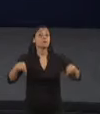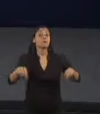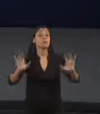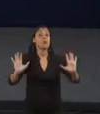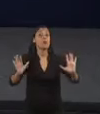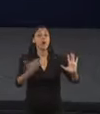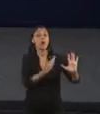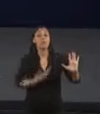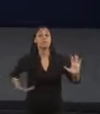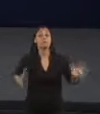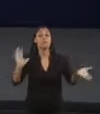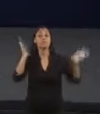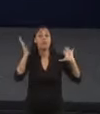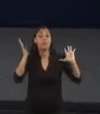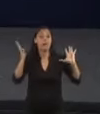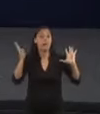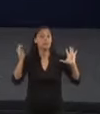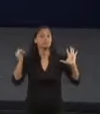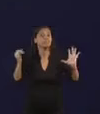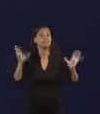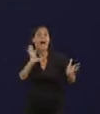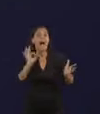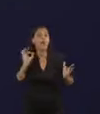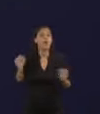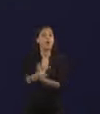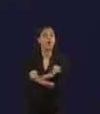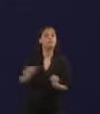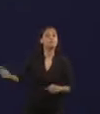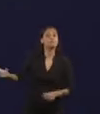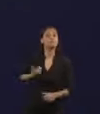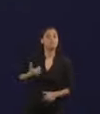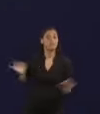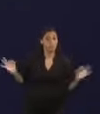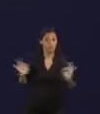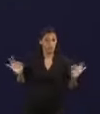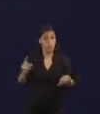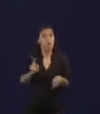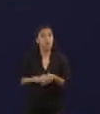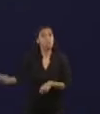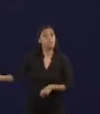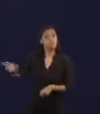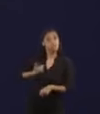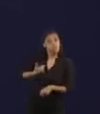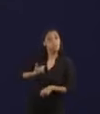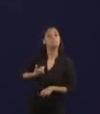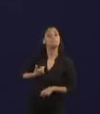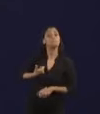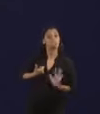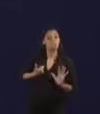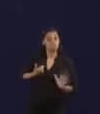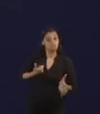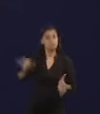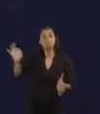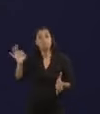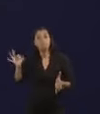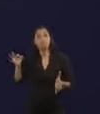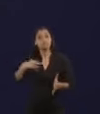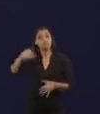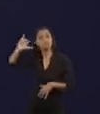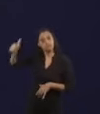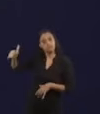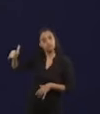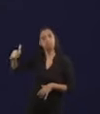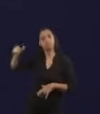el presidente no ha anunciado nada no me ha dado indicaciones cuando me de las indicaciones me debo al